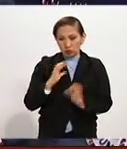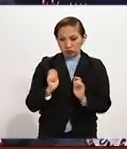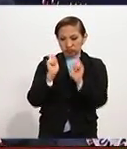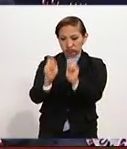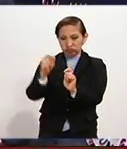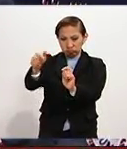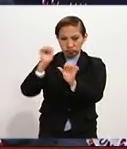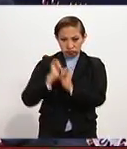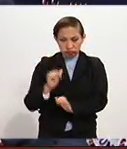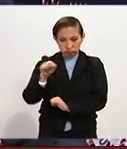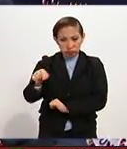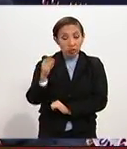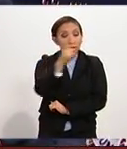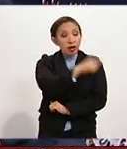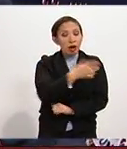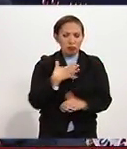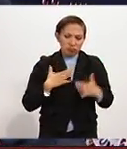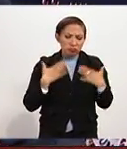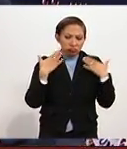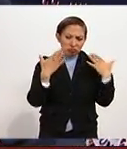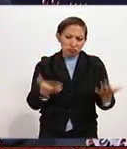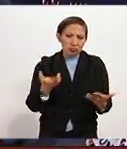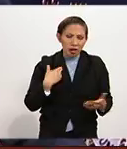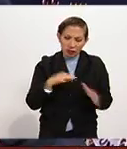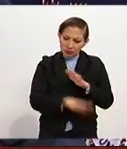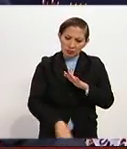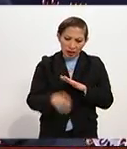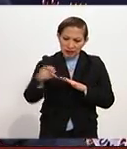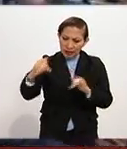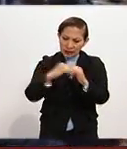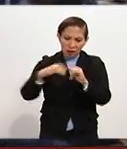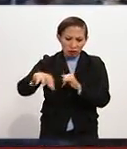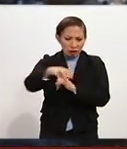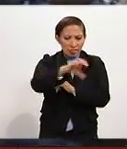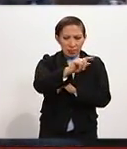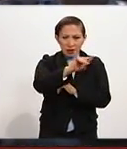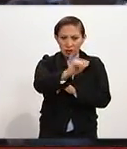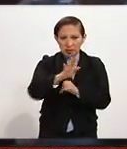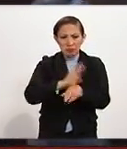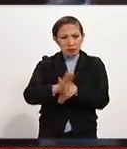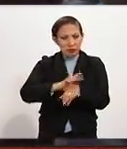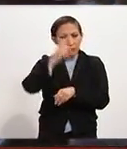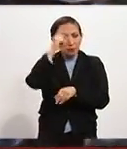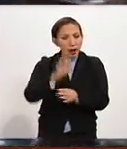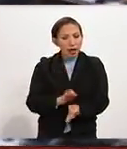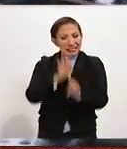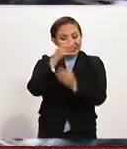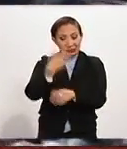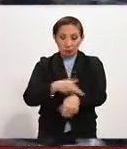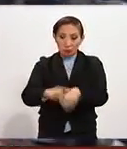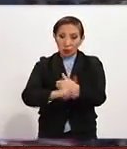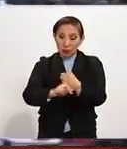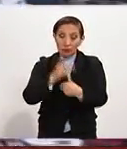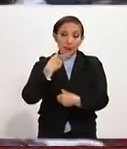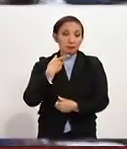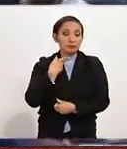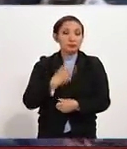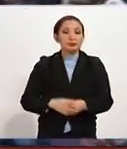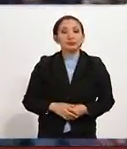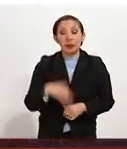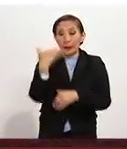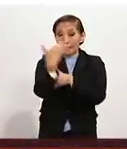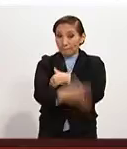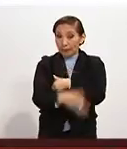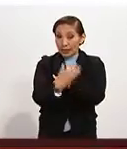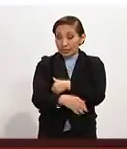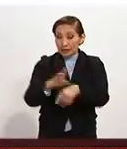Josh Earnest, que tiene confianza en la solidez de las instituciones democráticas de Brasil para enfrentar la crisis política. En